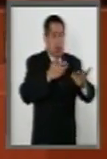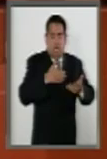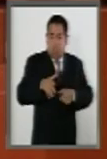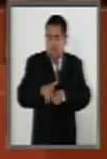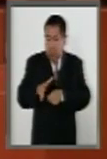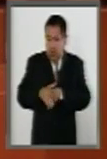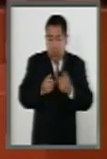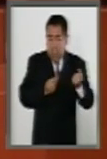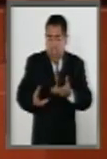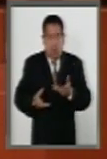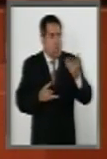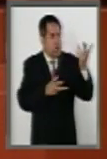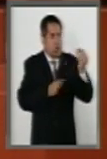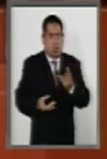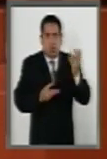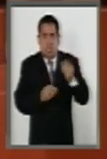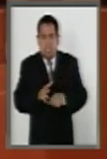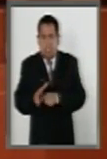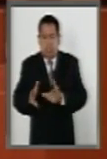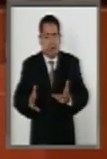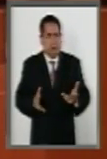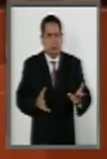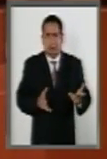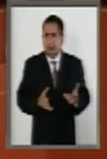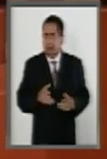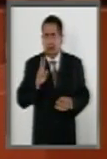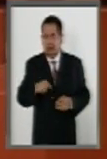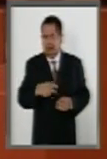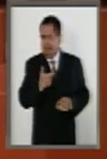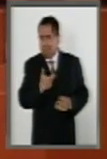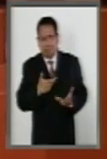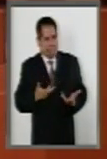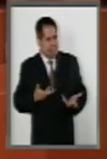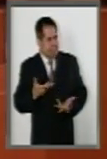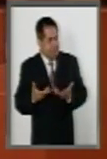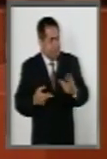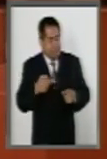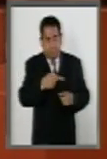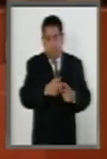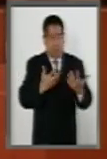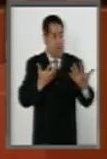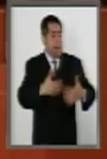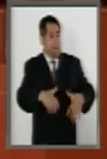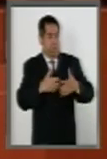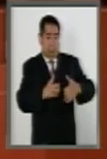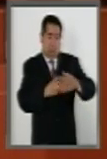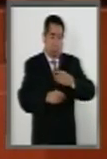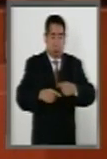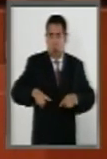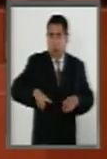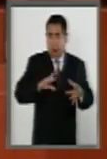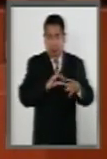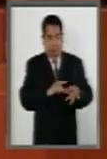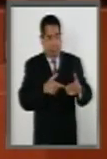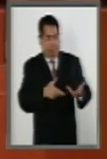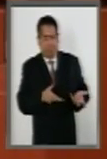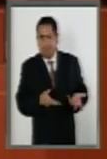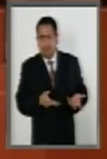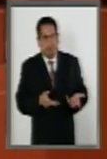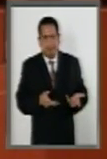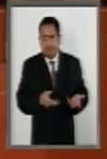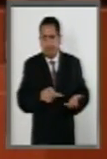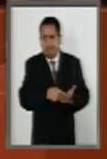demanda interna. La situación financiera y operativa de las llamadas ahora empresas productivas del Estado, lejos